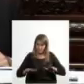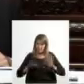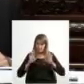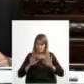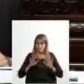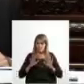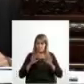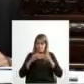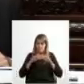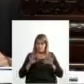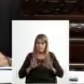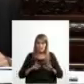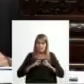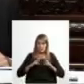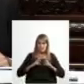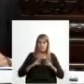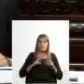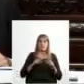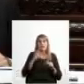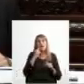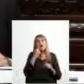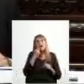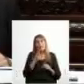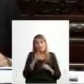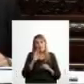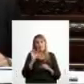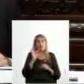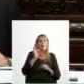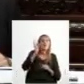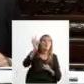Aflojar las hinchas. Mirar un poquito más lejos.